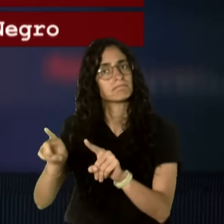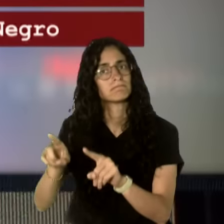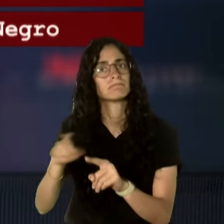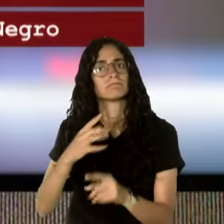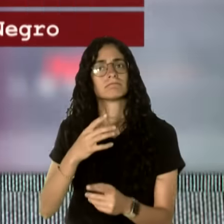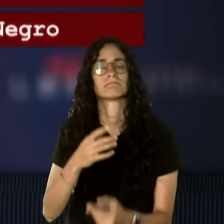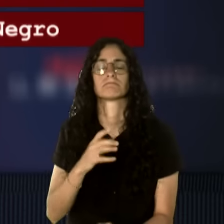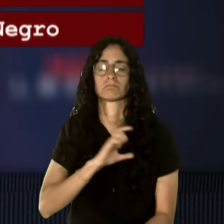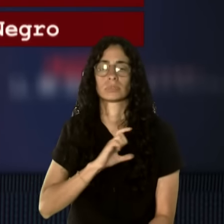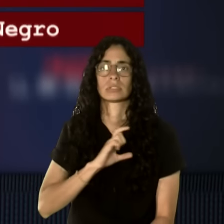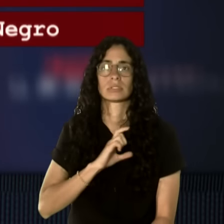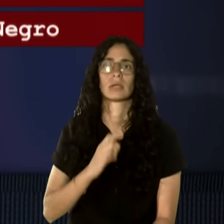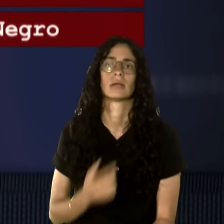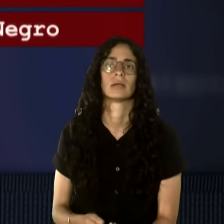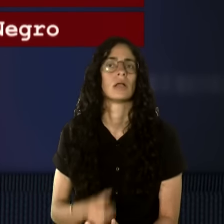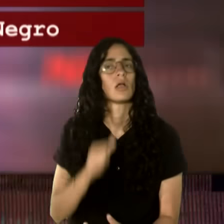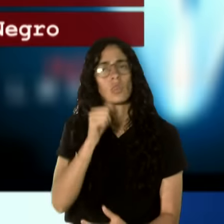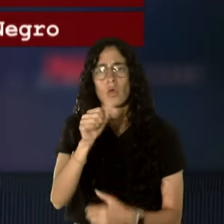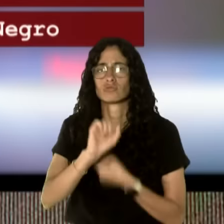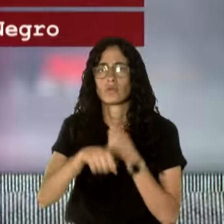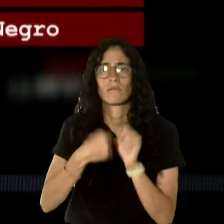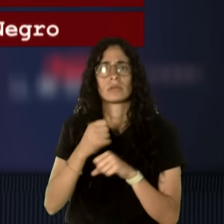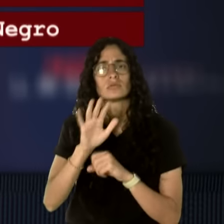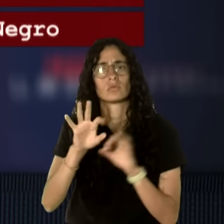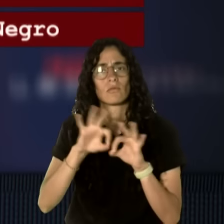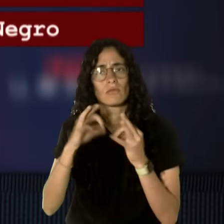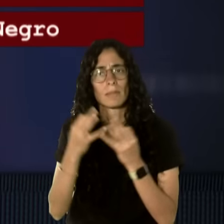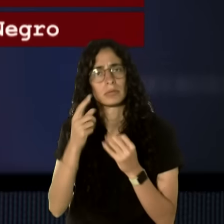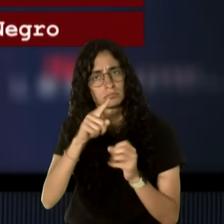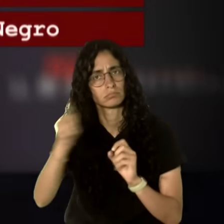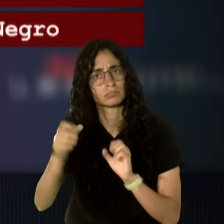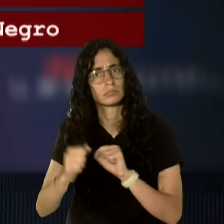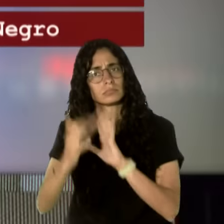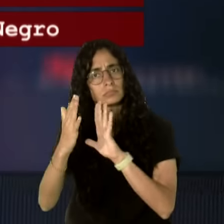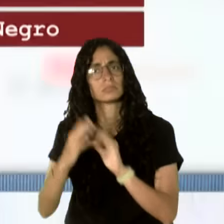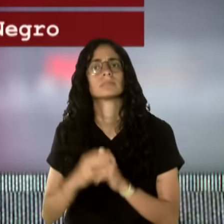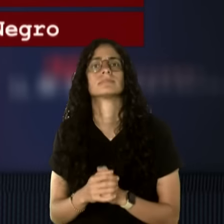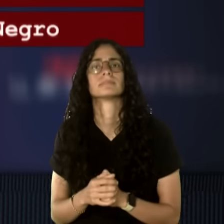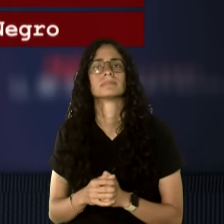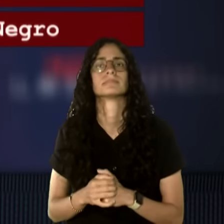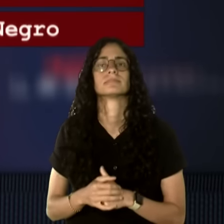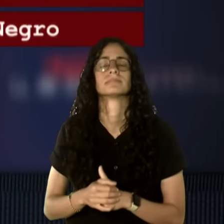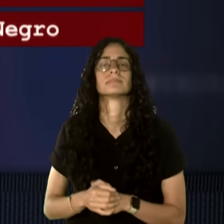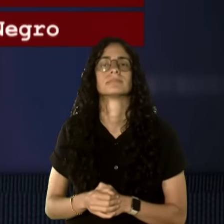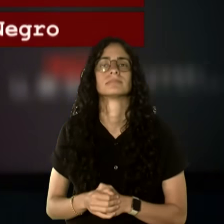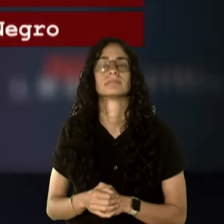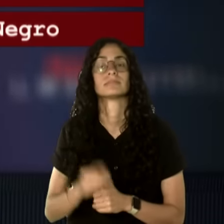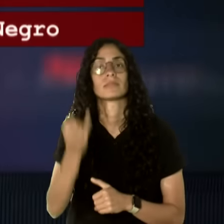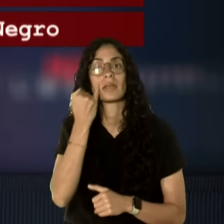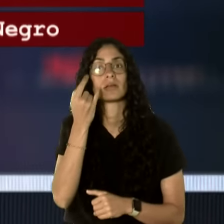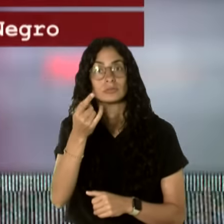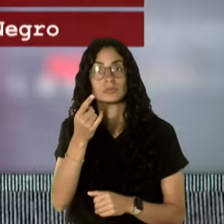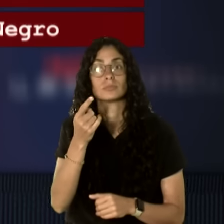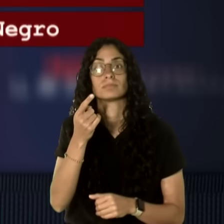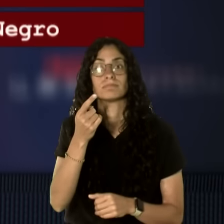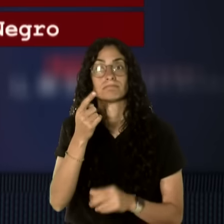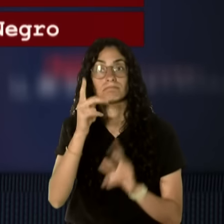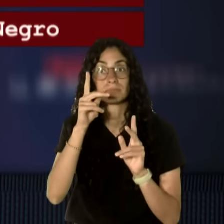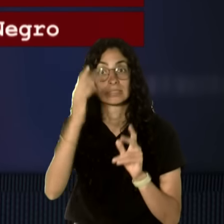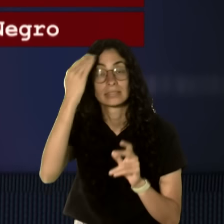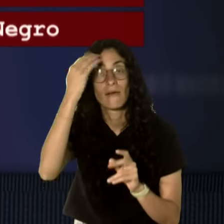idad no los haga sufrir a ellos y enfrenta todo lo que hiciste si usted sabe dónde se encuentra Jorge